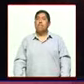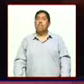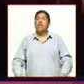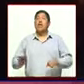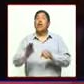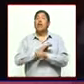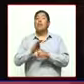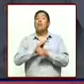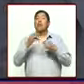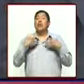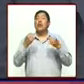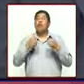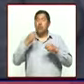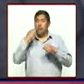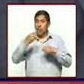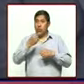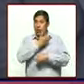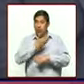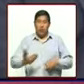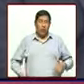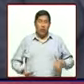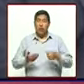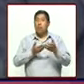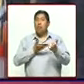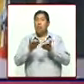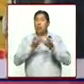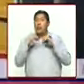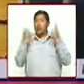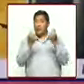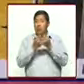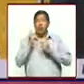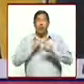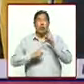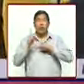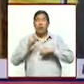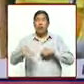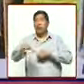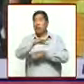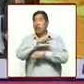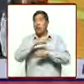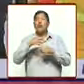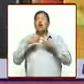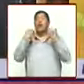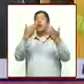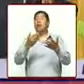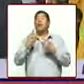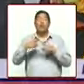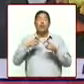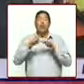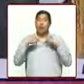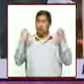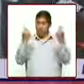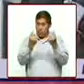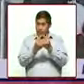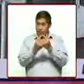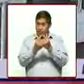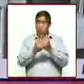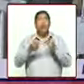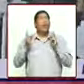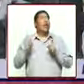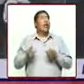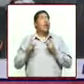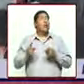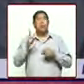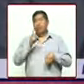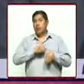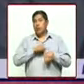Ministerio de Salud, por instrucción del presidente, los servicios departamentales y algunos municipios han desplegado una serie de brigadas. Las mismas